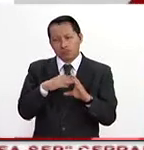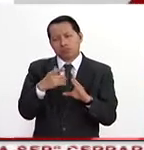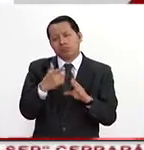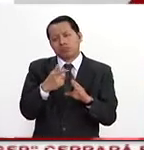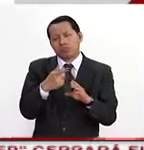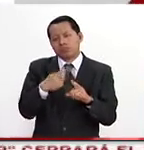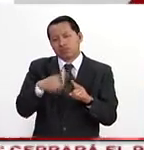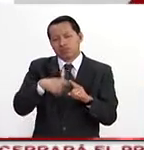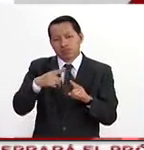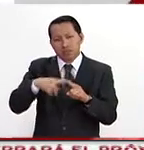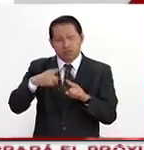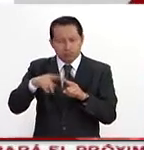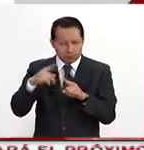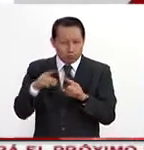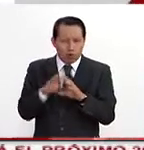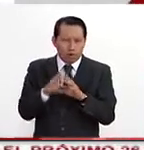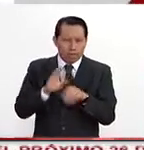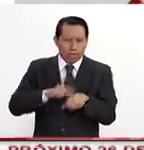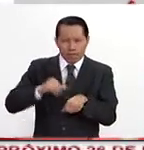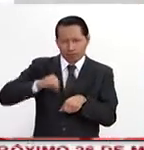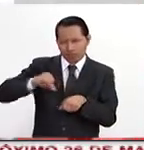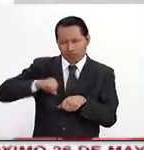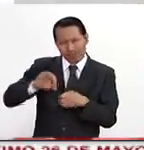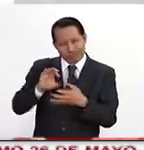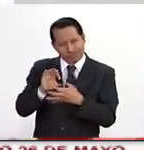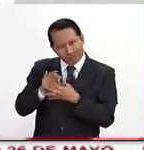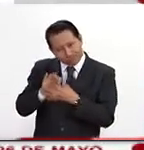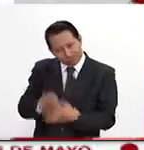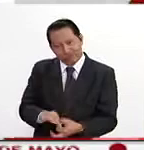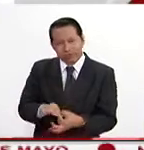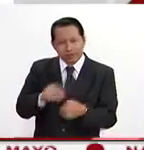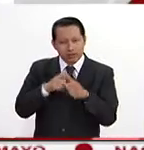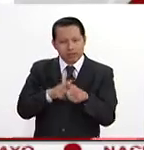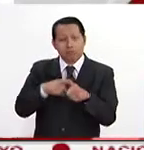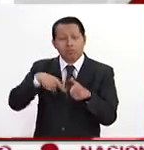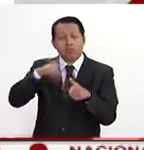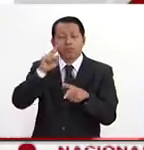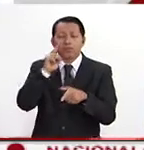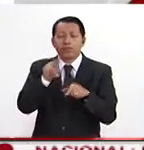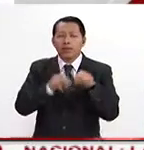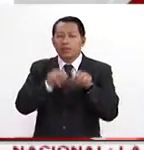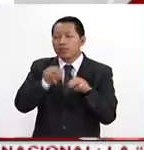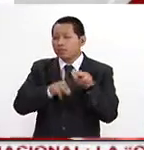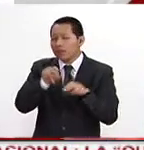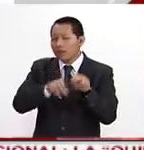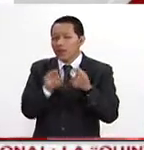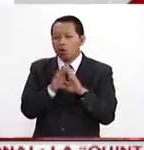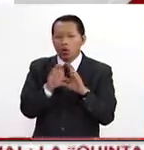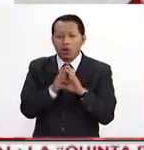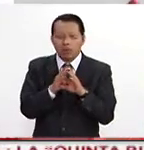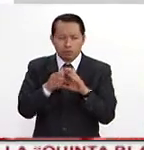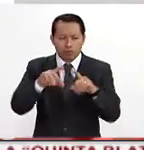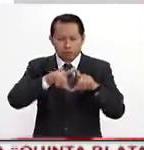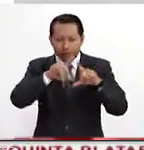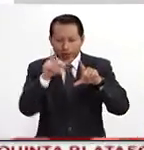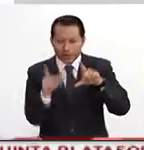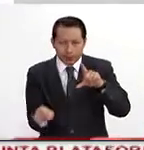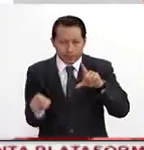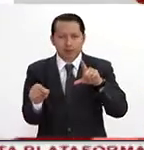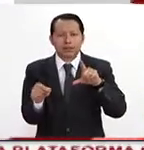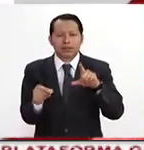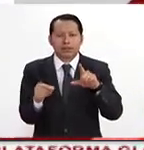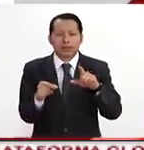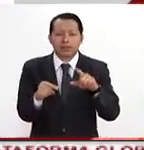o preferencias un poco más conservadoras pero si lo ven a nivel pues el país nacional